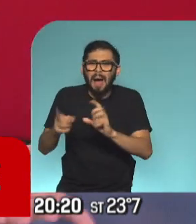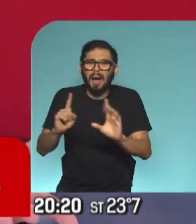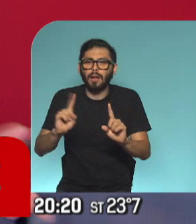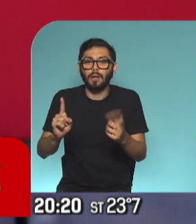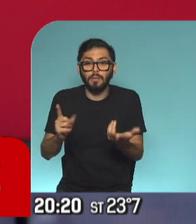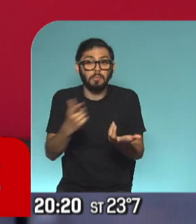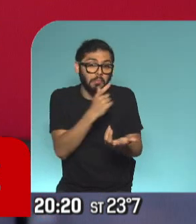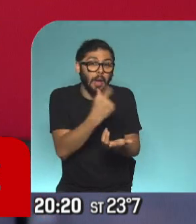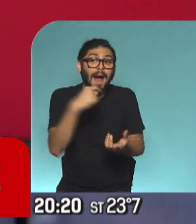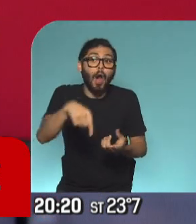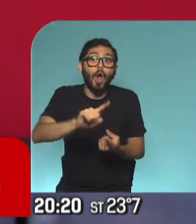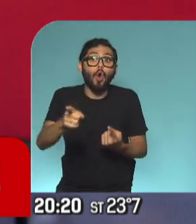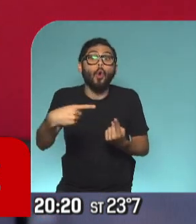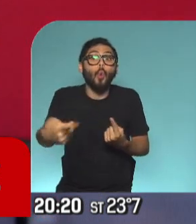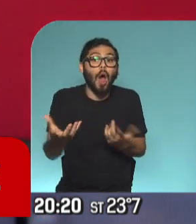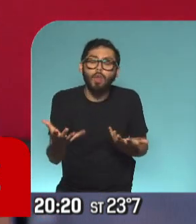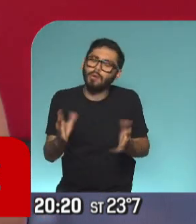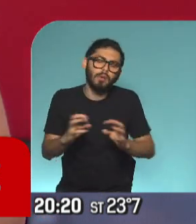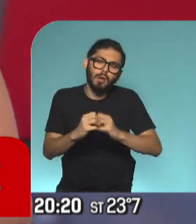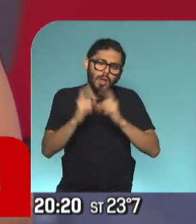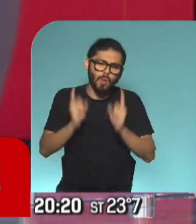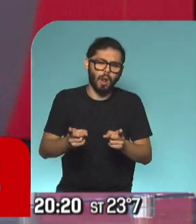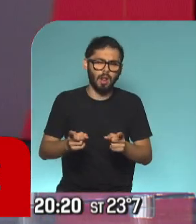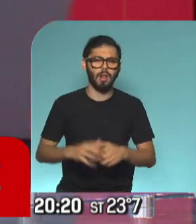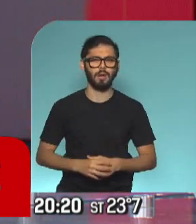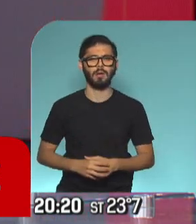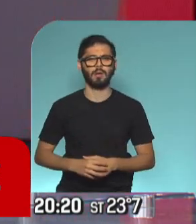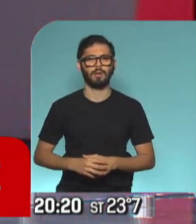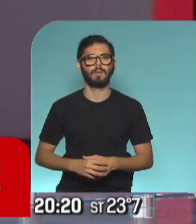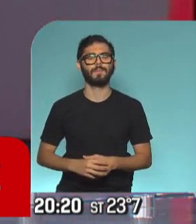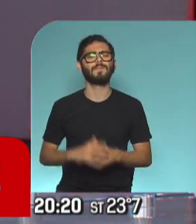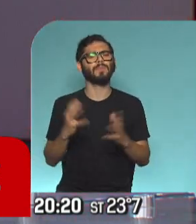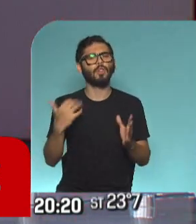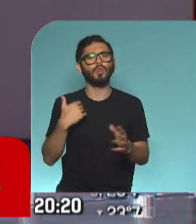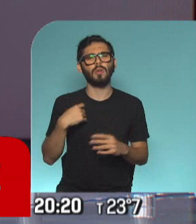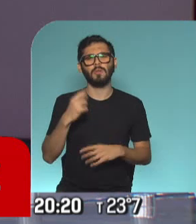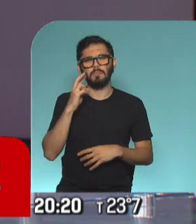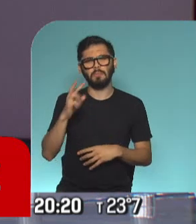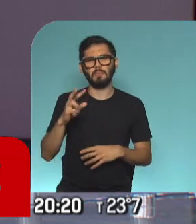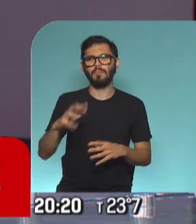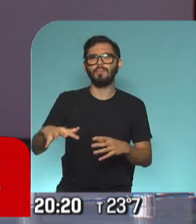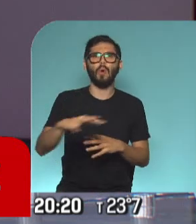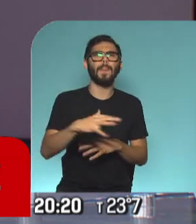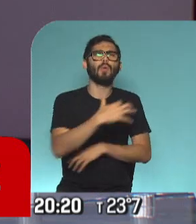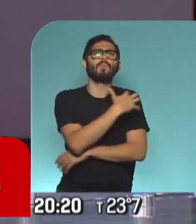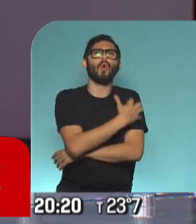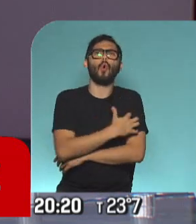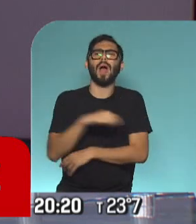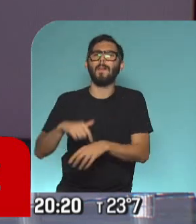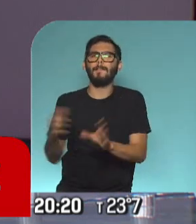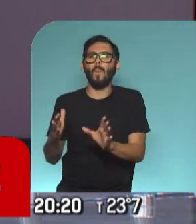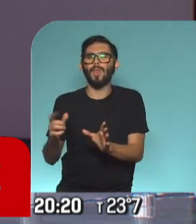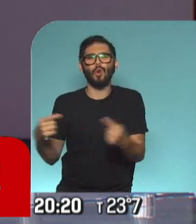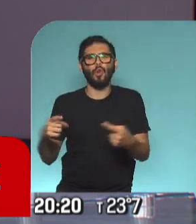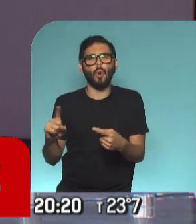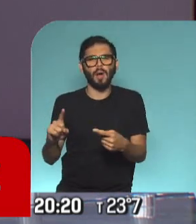ahora, ¿cuándo? El proyecto tiene que ser tratado. Sí, en algún punto yo he escuchado, por ejemplo, en este contexto de pobreza no es momento. Y quizás sea al revés,